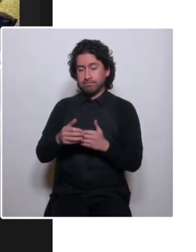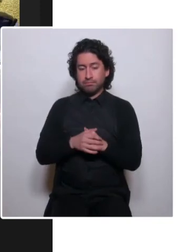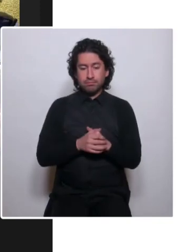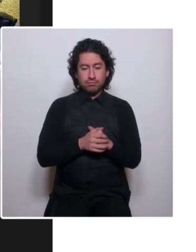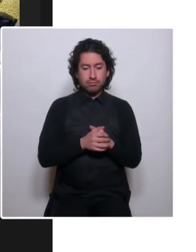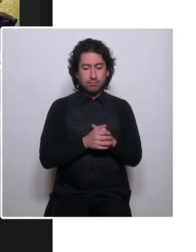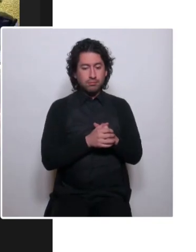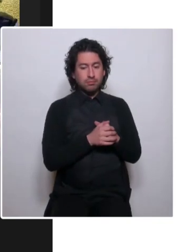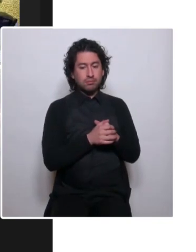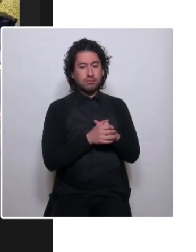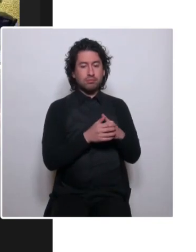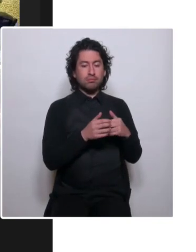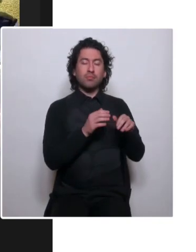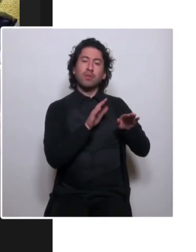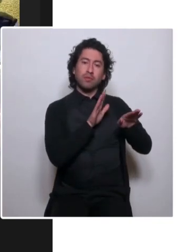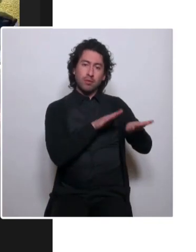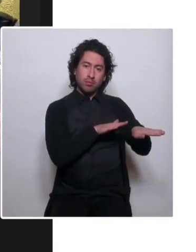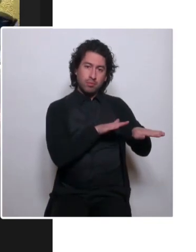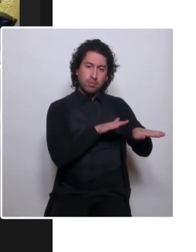A favor, señor secretario.